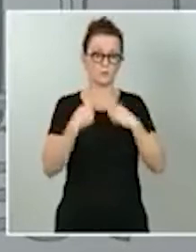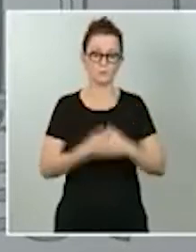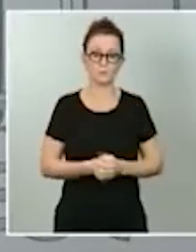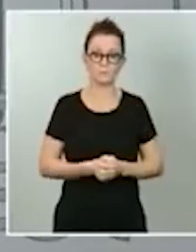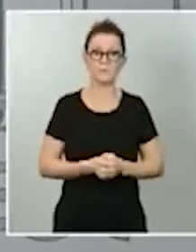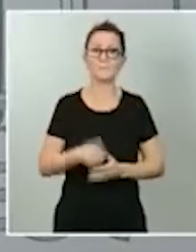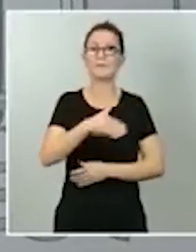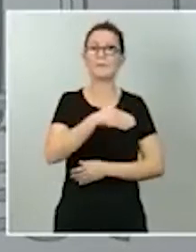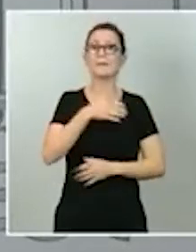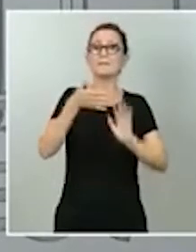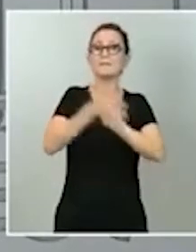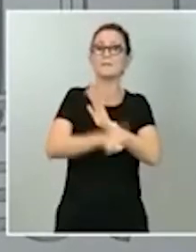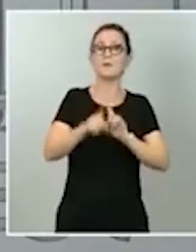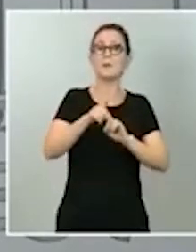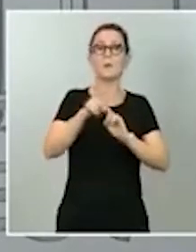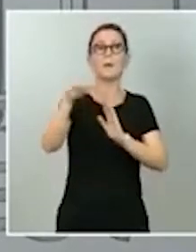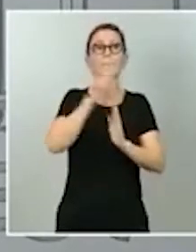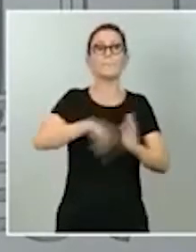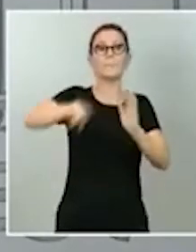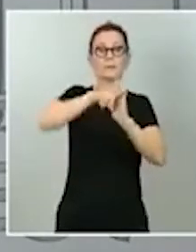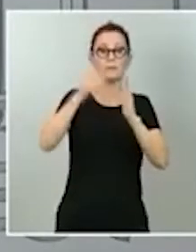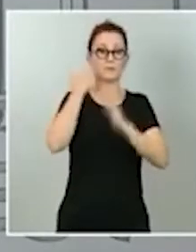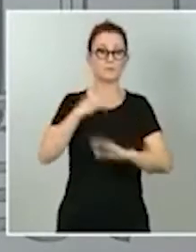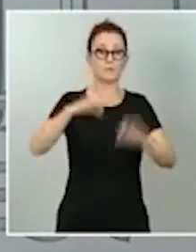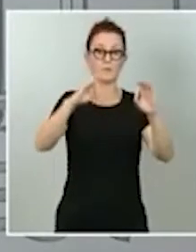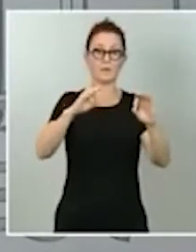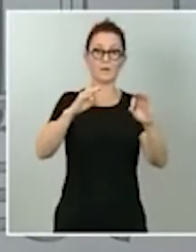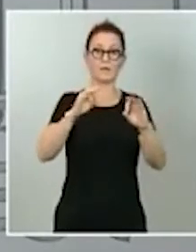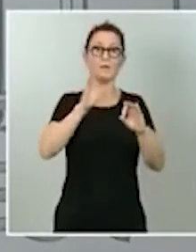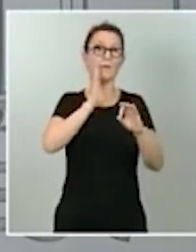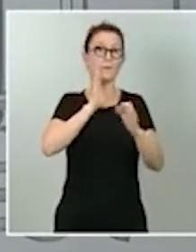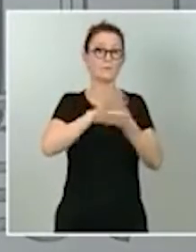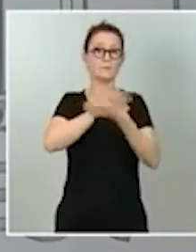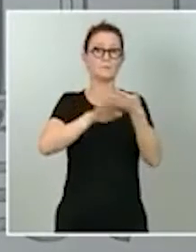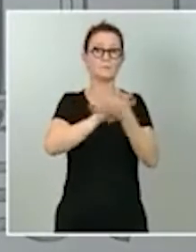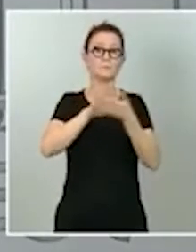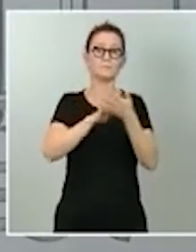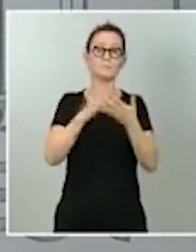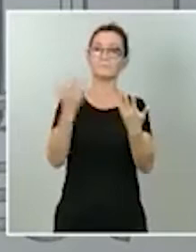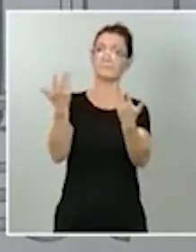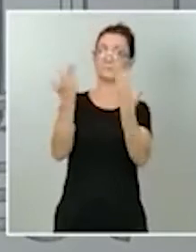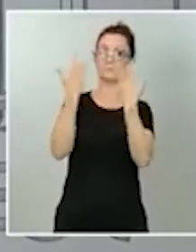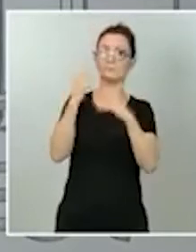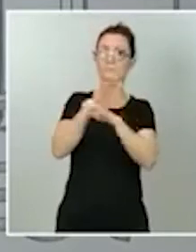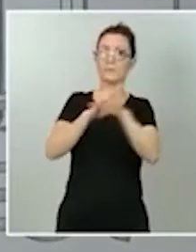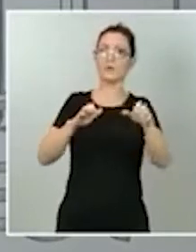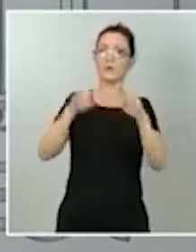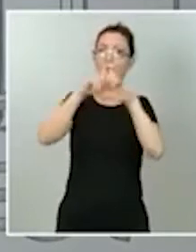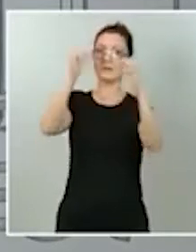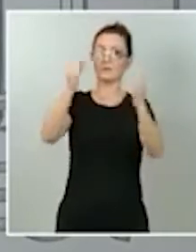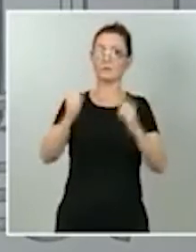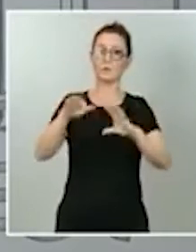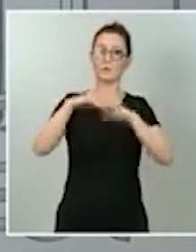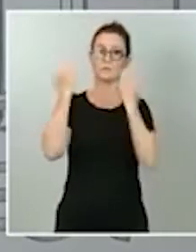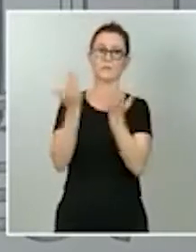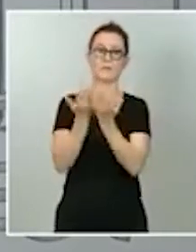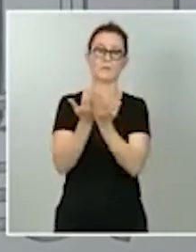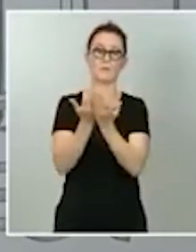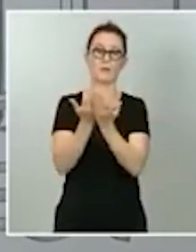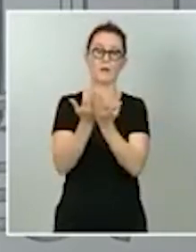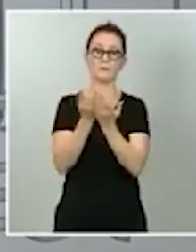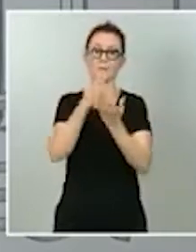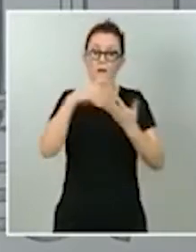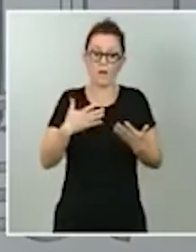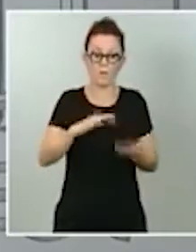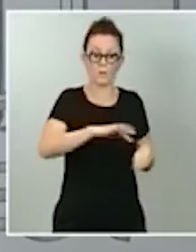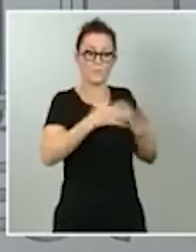extraordinaria que como venimos comentando viene recomendada por la gran parte de las instituciones internacionales y justamente también en el fondo